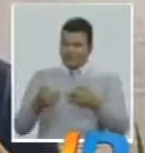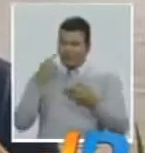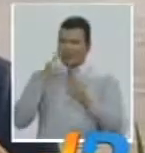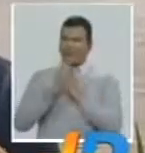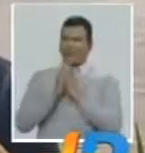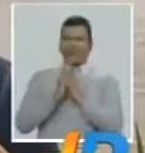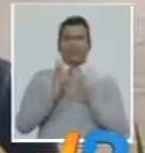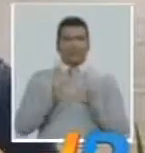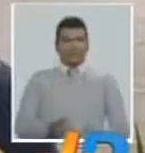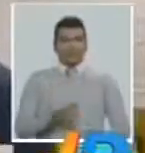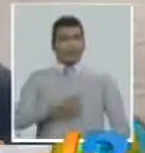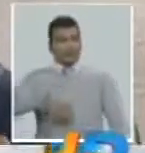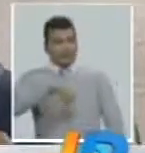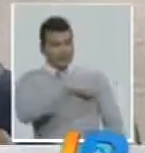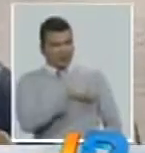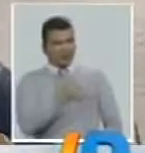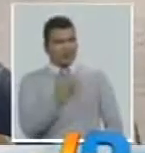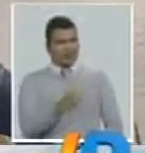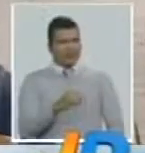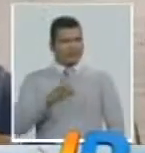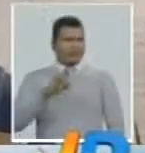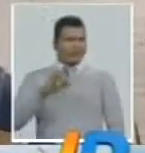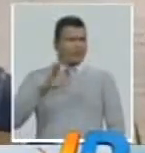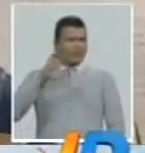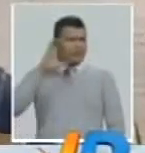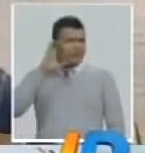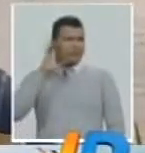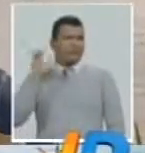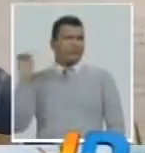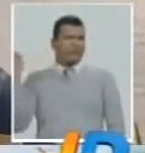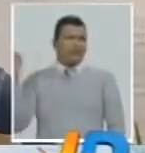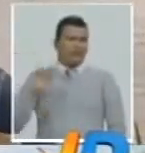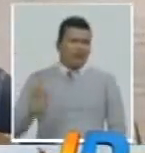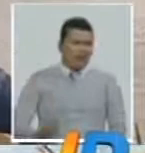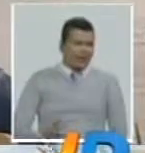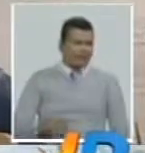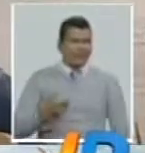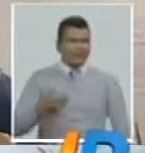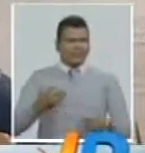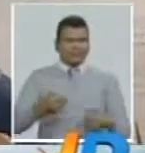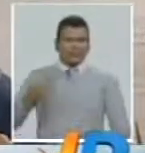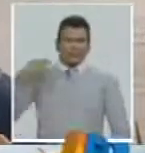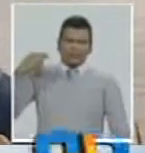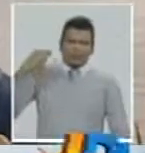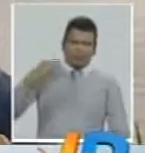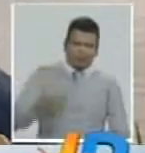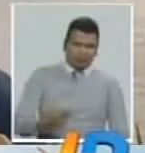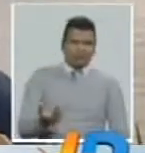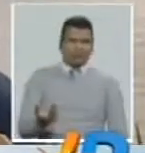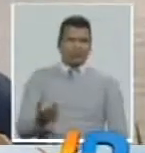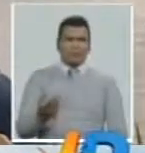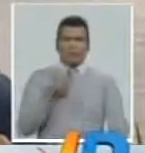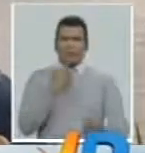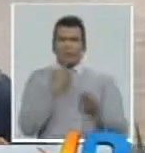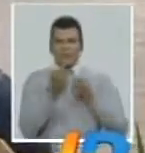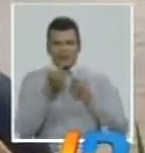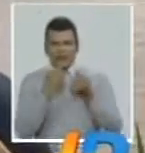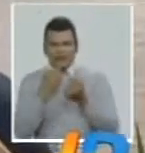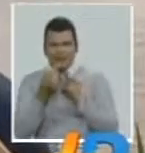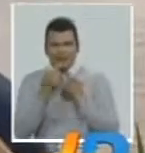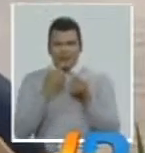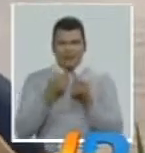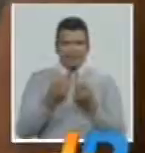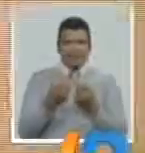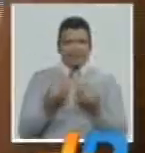han estado escuchándonos por muchos años, por varios años, las historias, hablando con cada uno de los integrantes